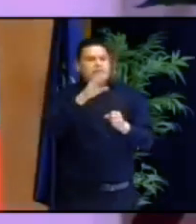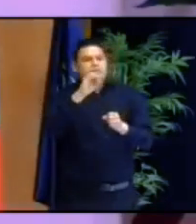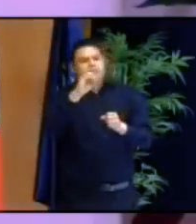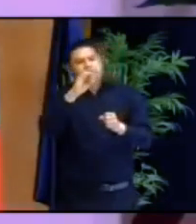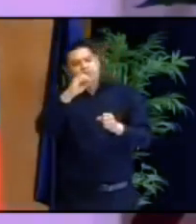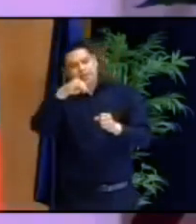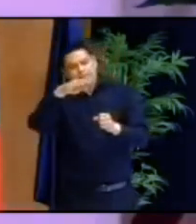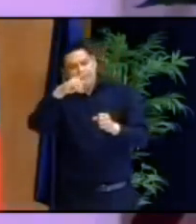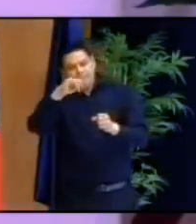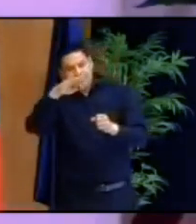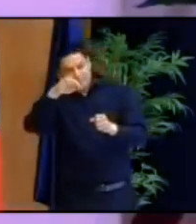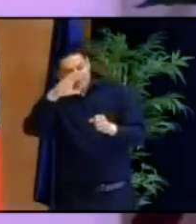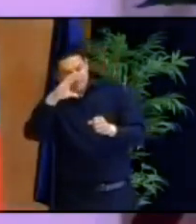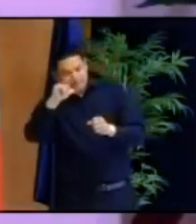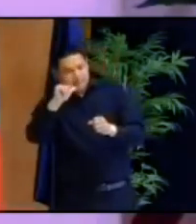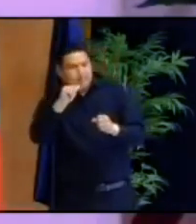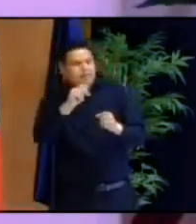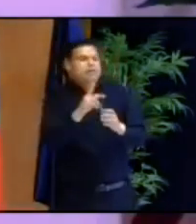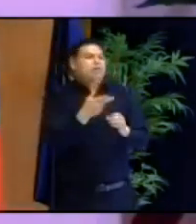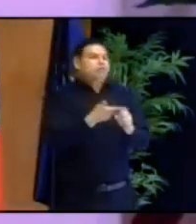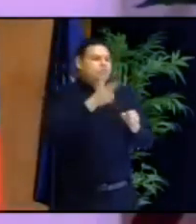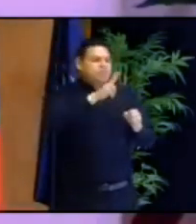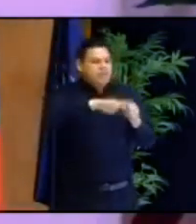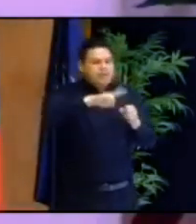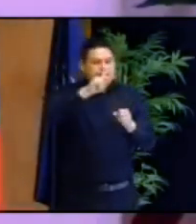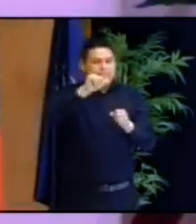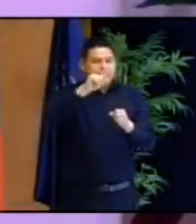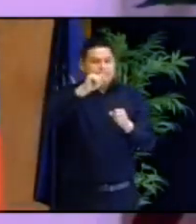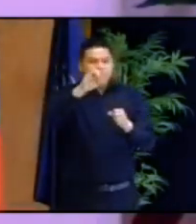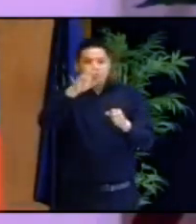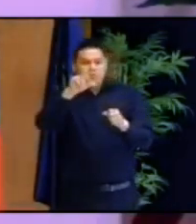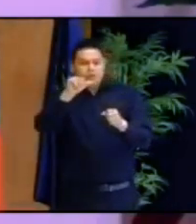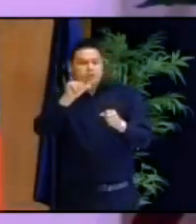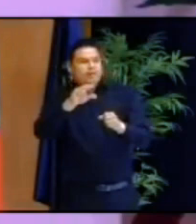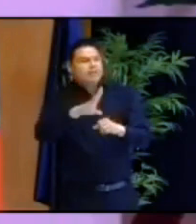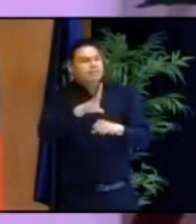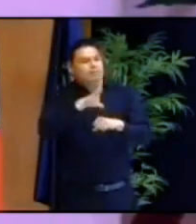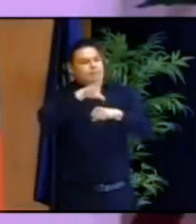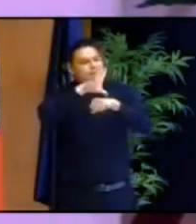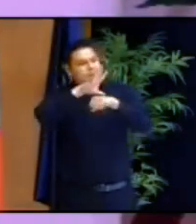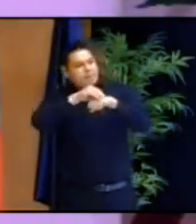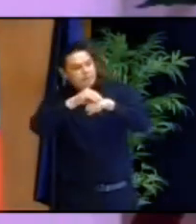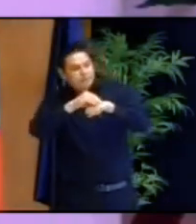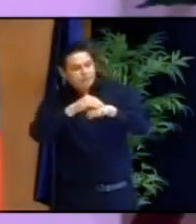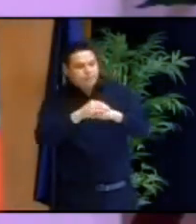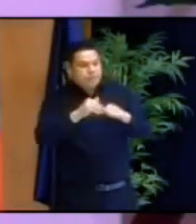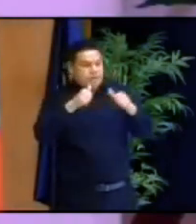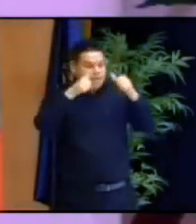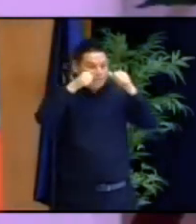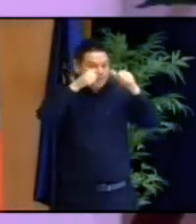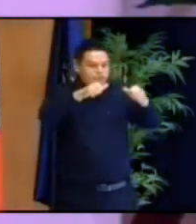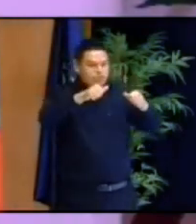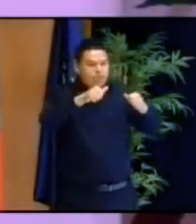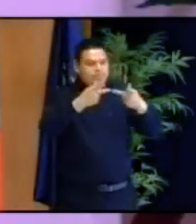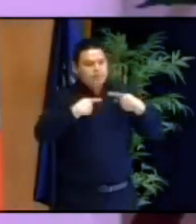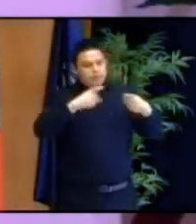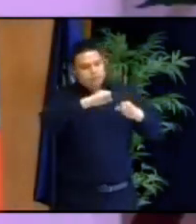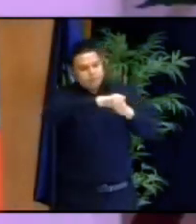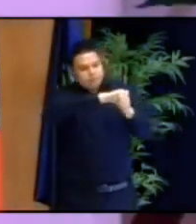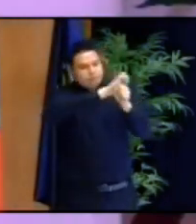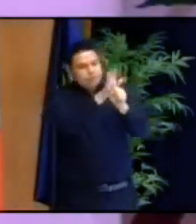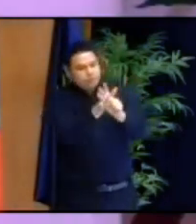y el hospital La Pastora, que permitieron atender también el COVID y que es